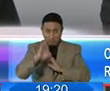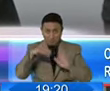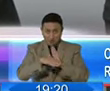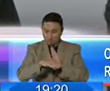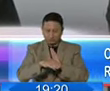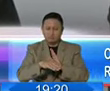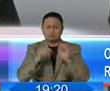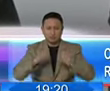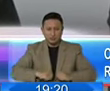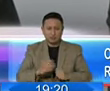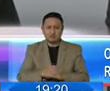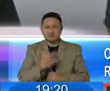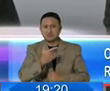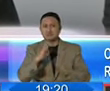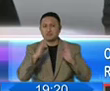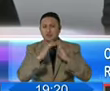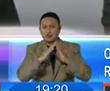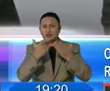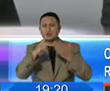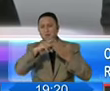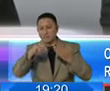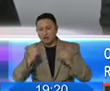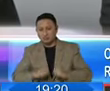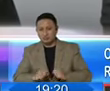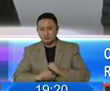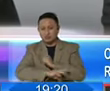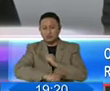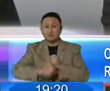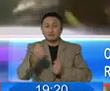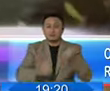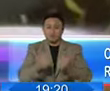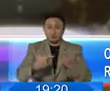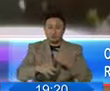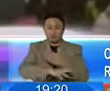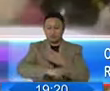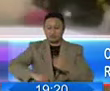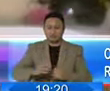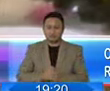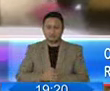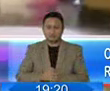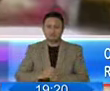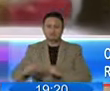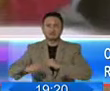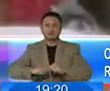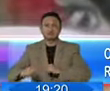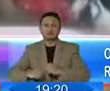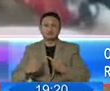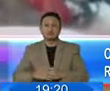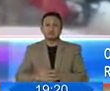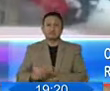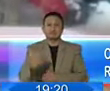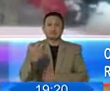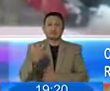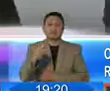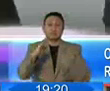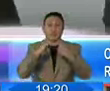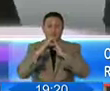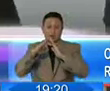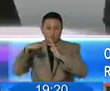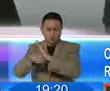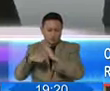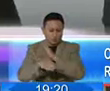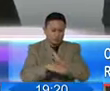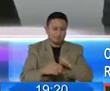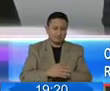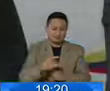dedicaba al asalto de entidades financieras y al robo de vehículos blindados. Durante esta operación se realizaron 13 allanamientos. Se encontró un